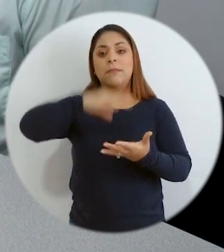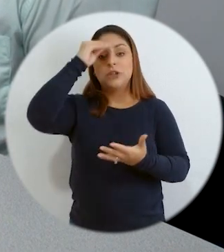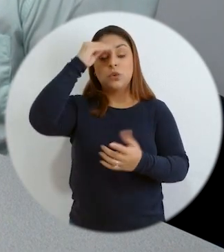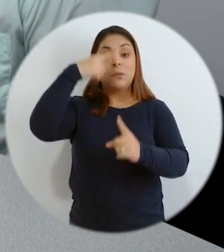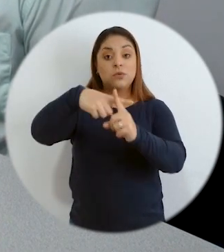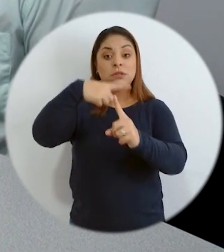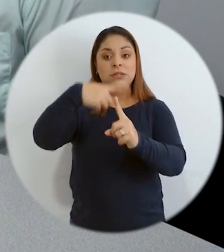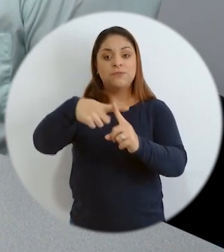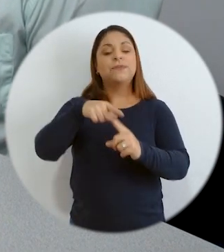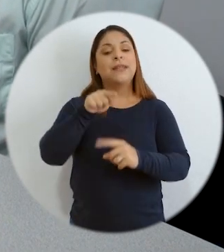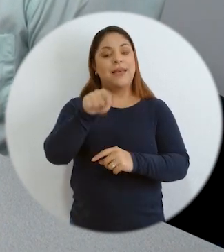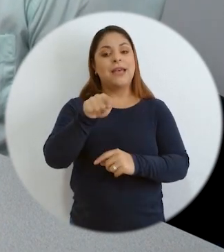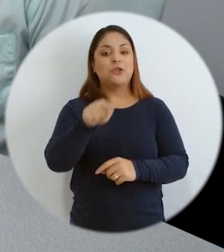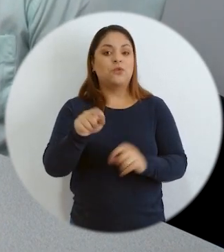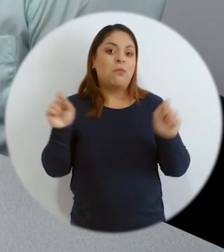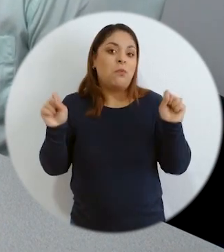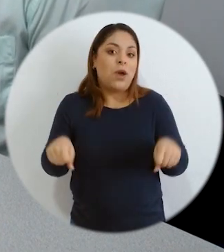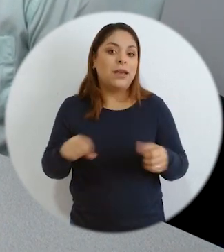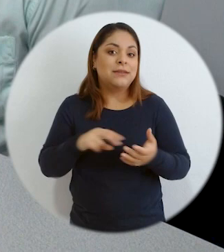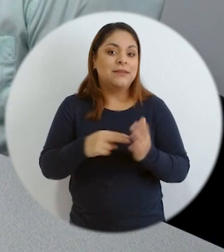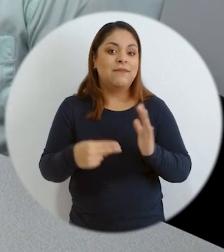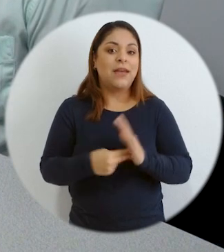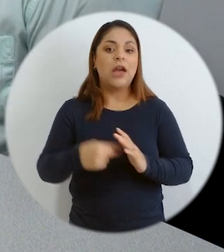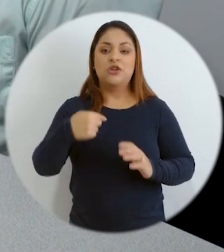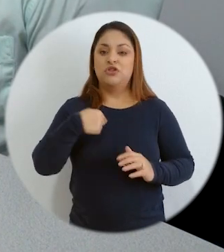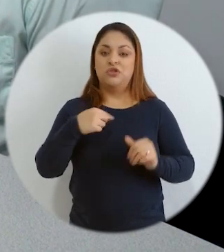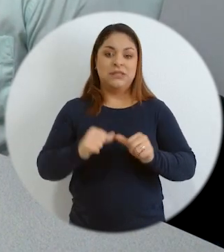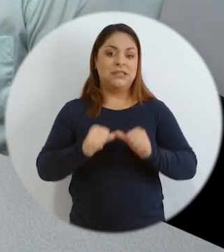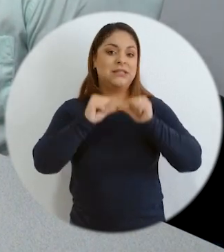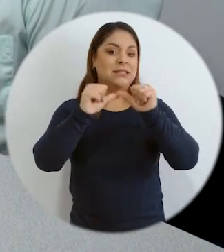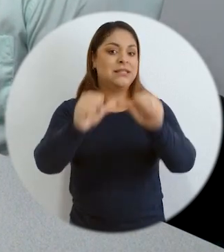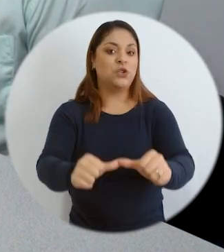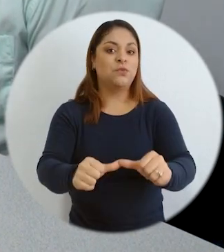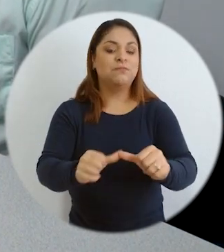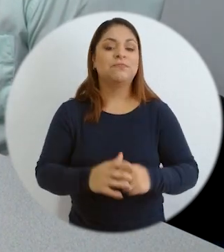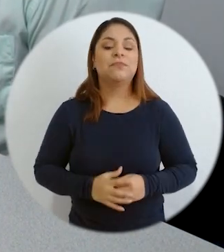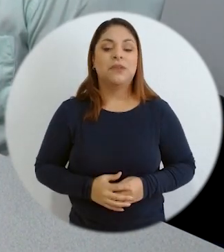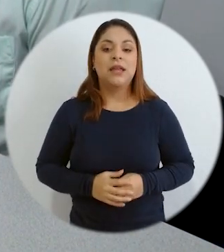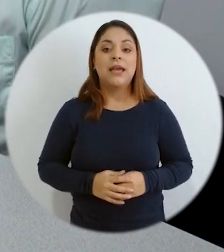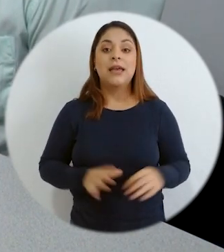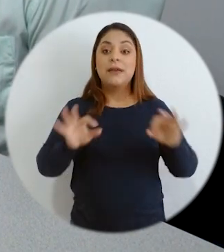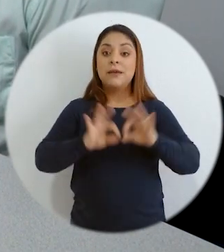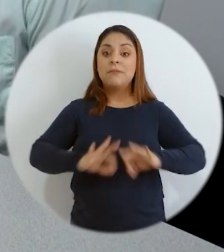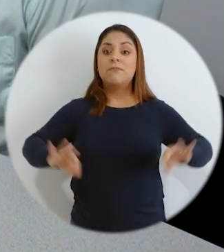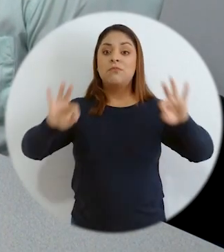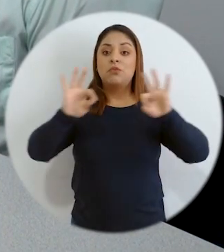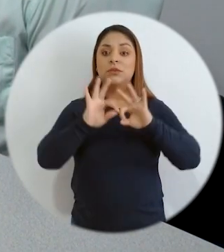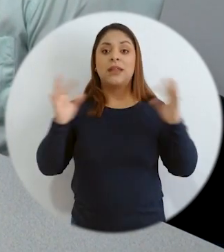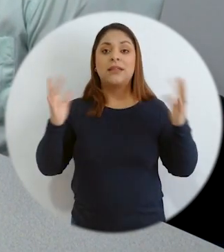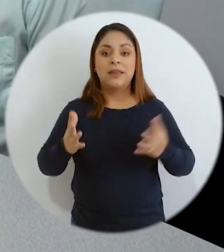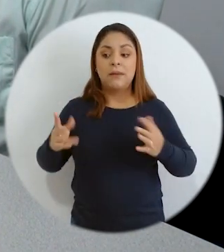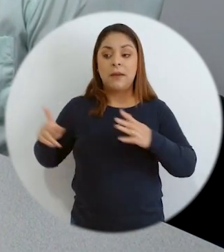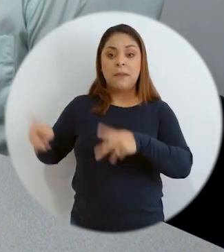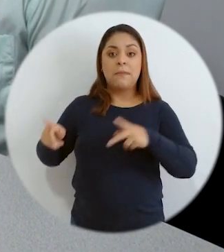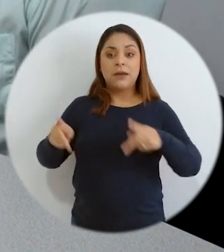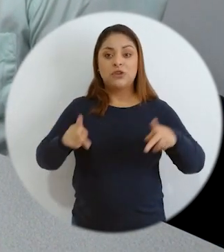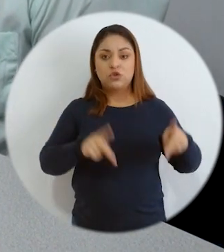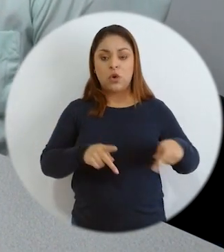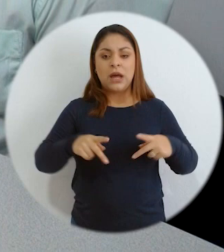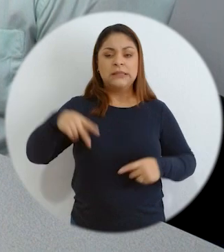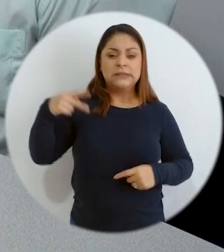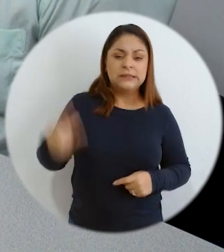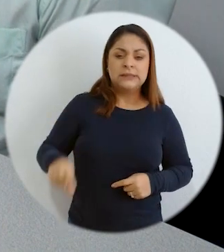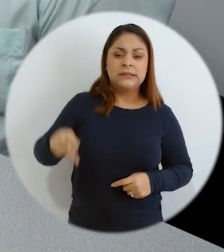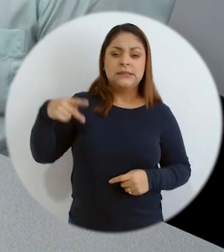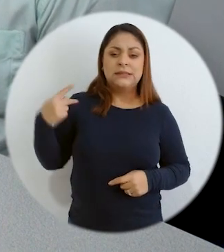mantenga haciendo cosas que son positivas, pues entonces es más probable que yo me mantenga. Entonces, una de las cosas importantes en esas personas que tienen